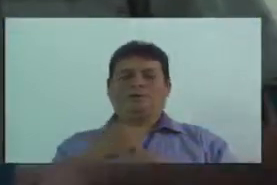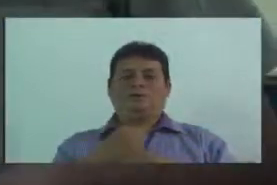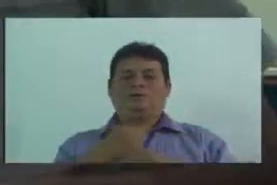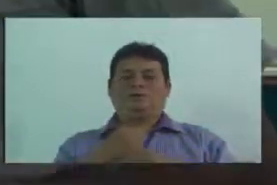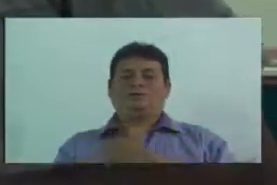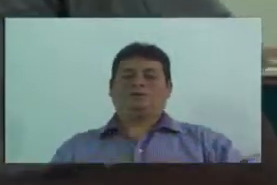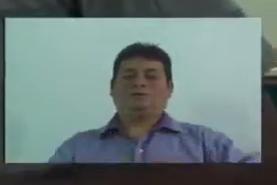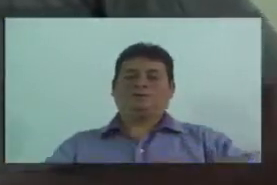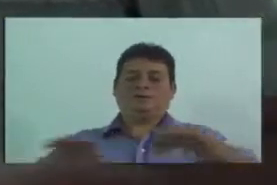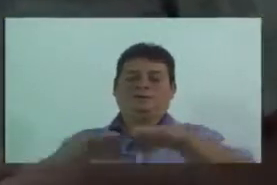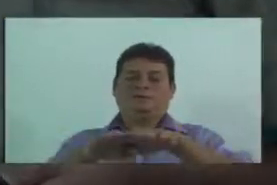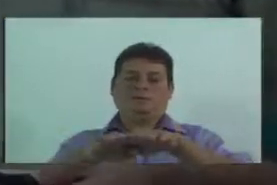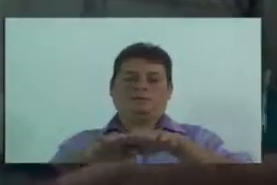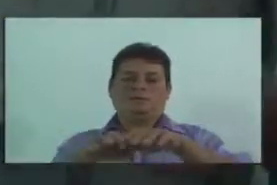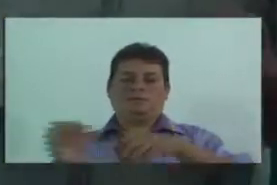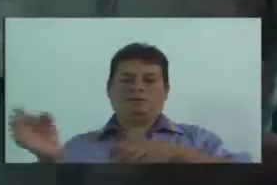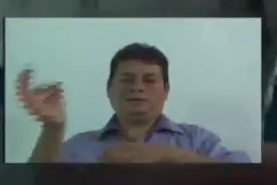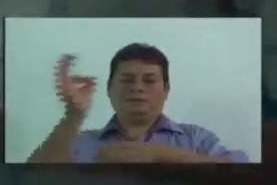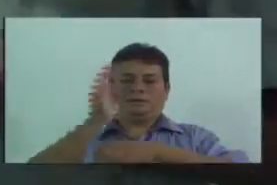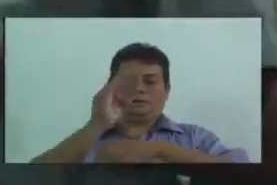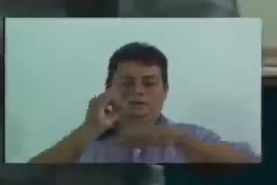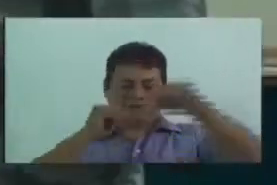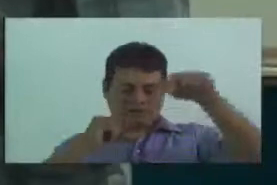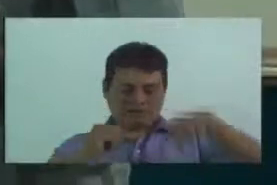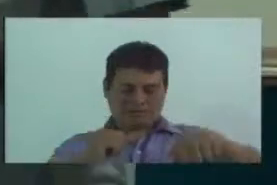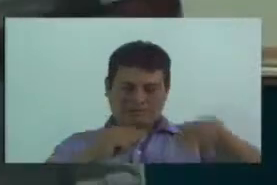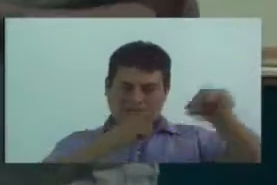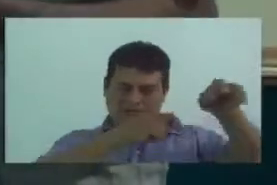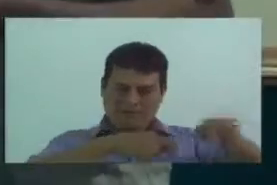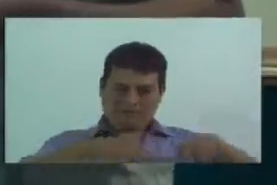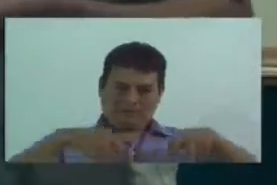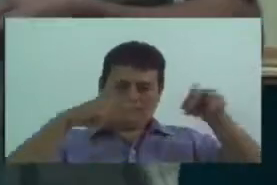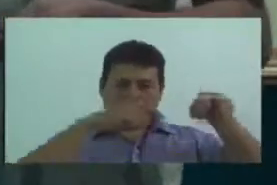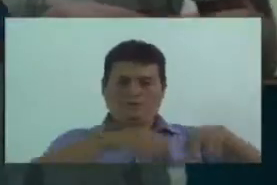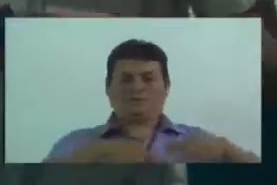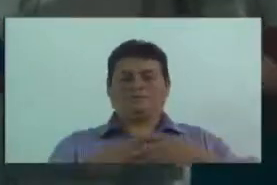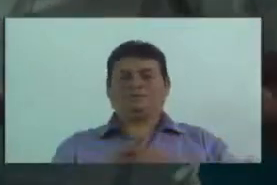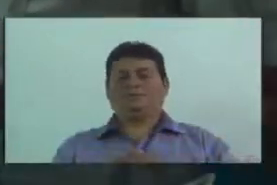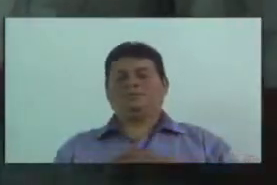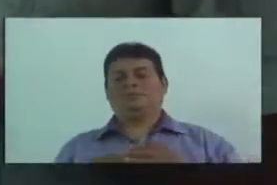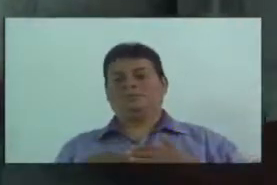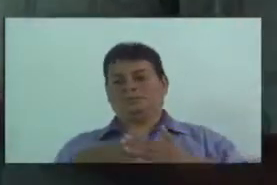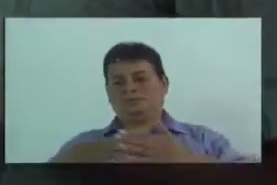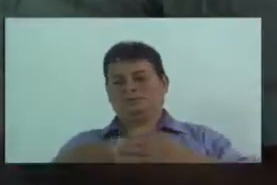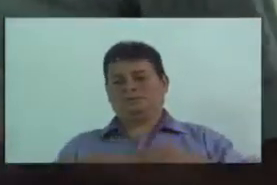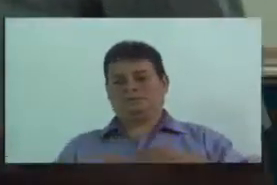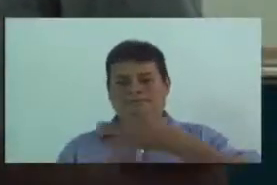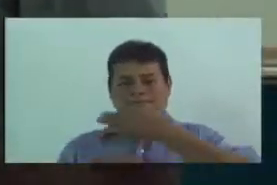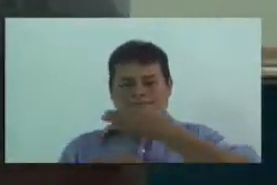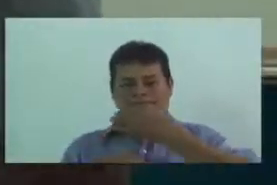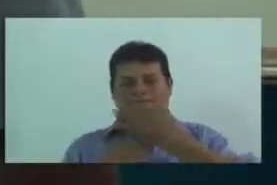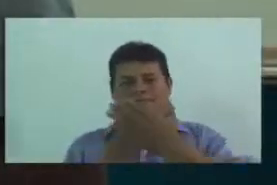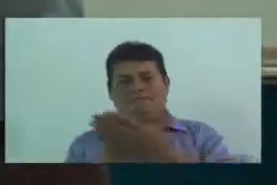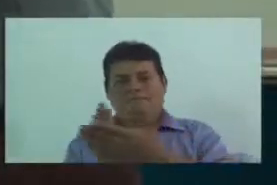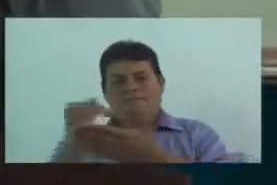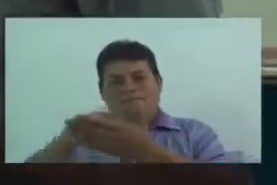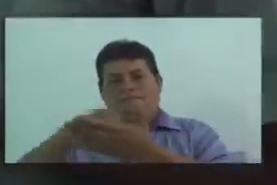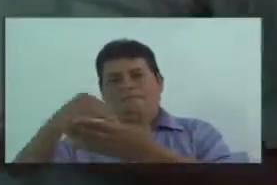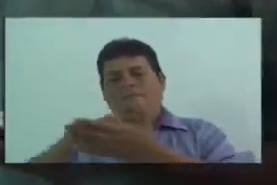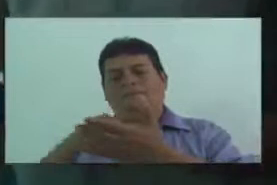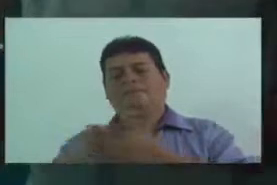hi pues, ya no. Carurire, eco pues ibe. Hambu e por andu, heille guñan de